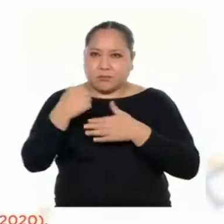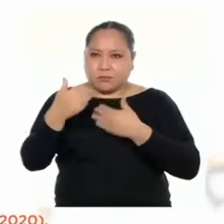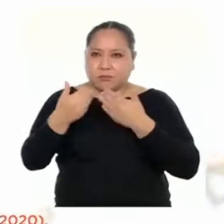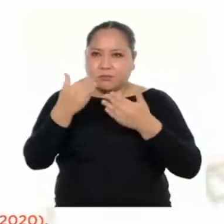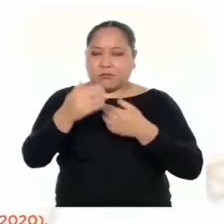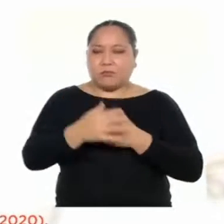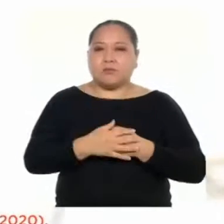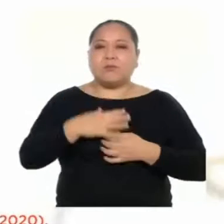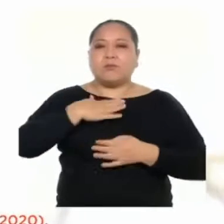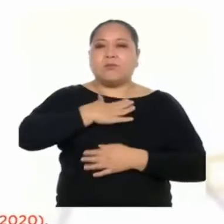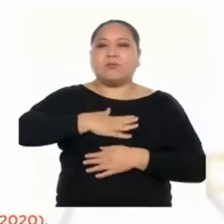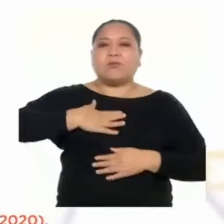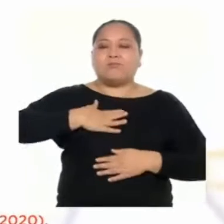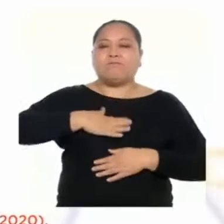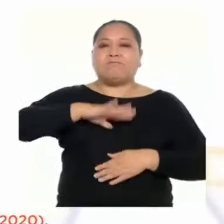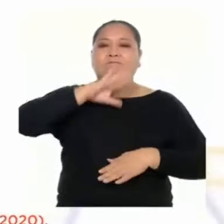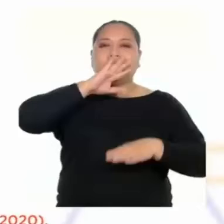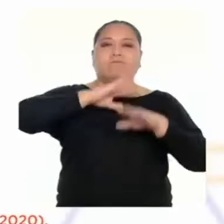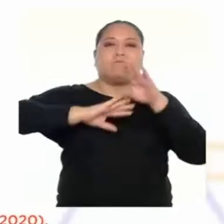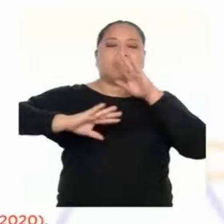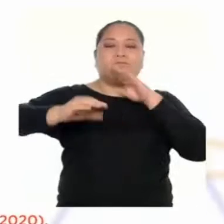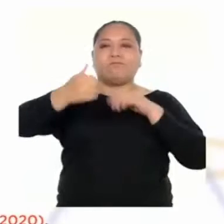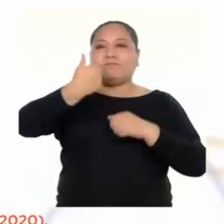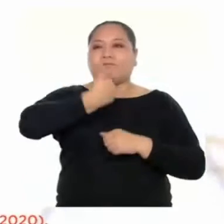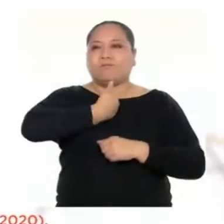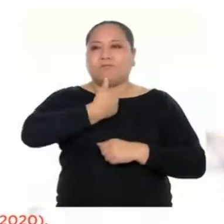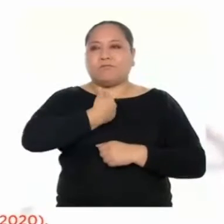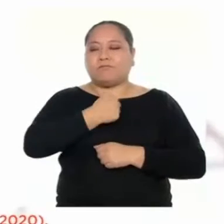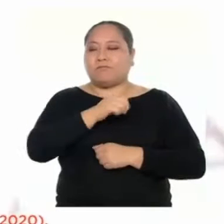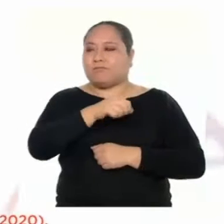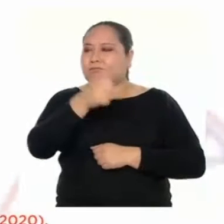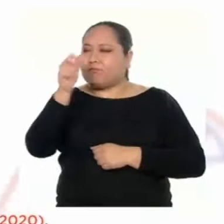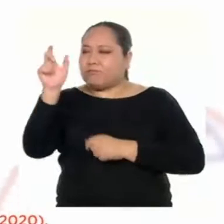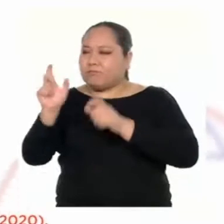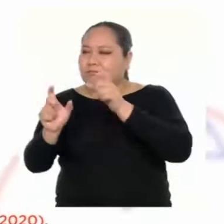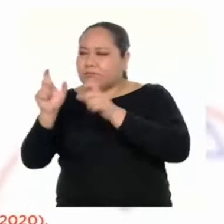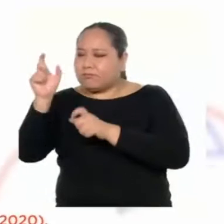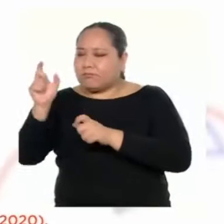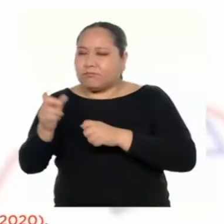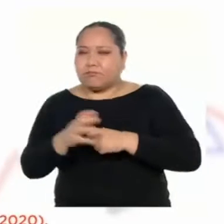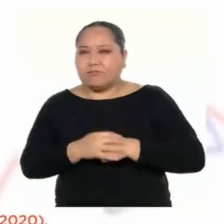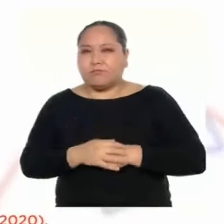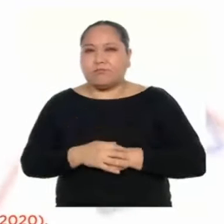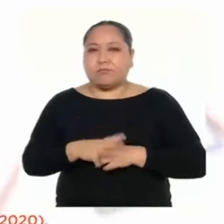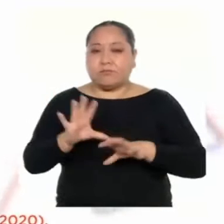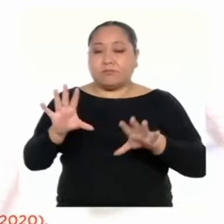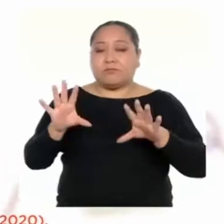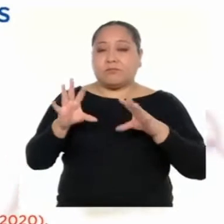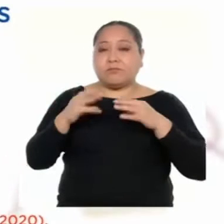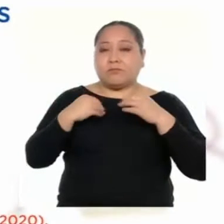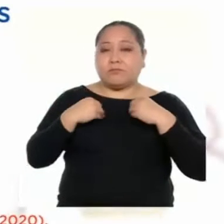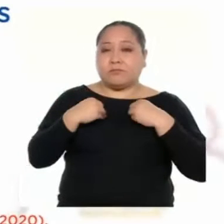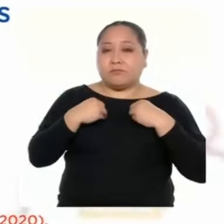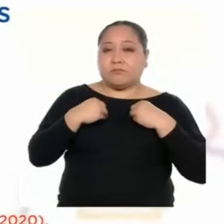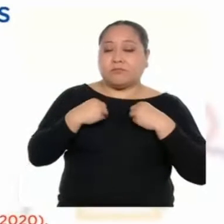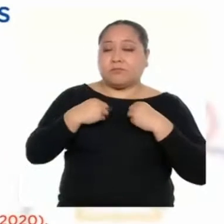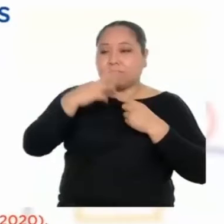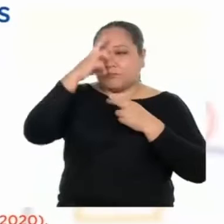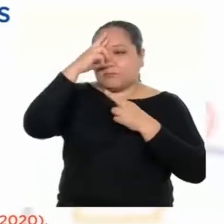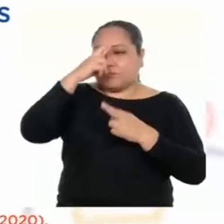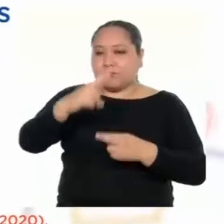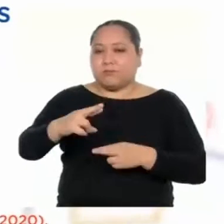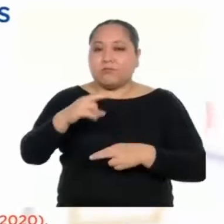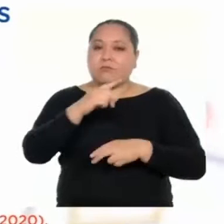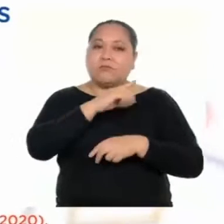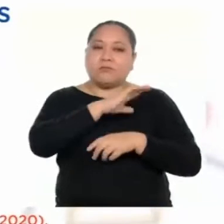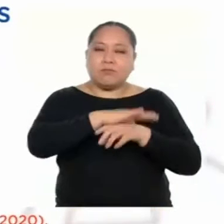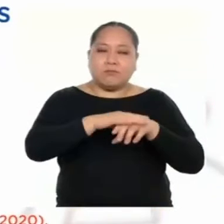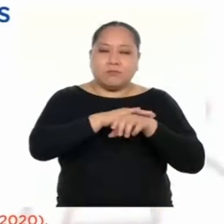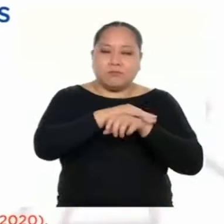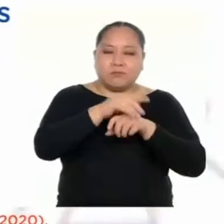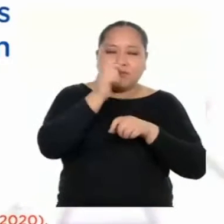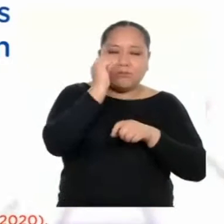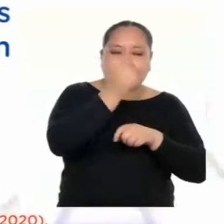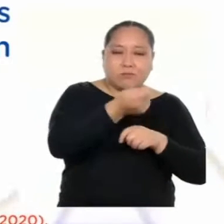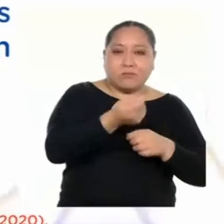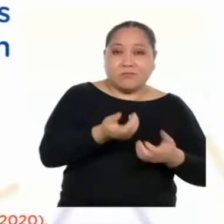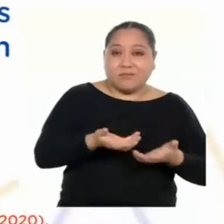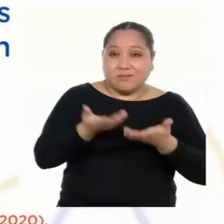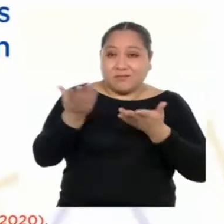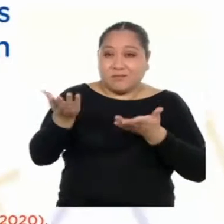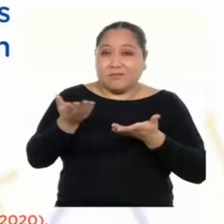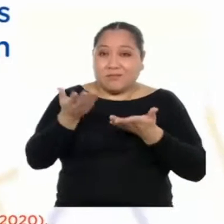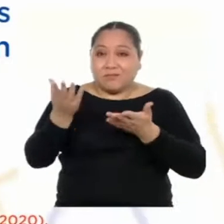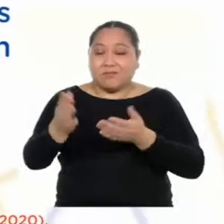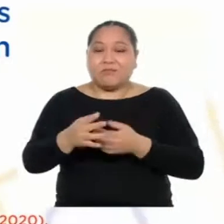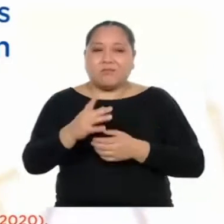las satisfacciones y frustraciones propias y ajenas, y en el reconocimiento y respeto que sus actuaciones y recomendaciones